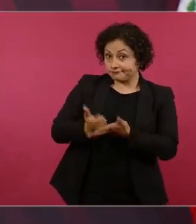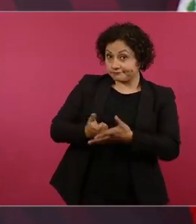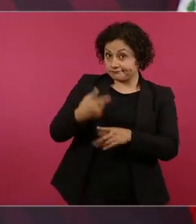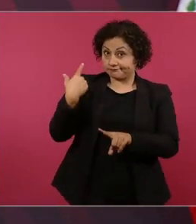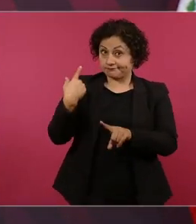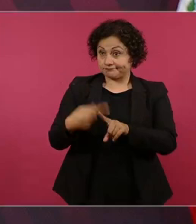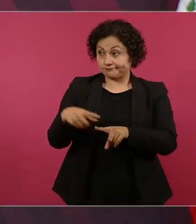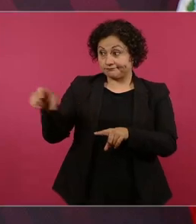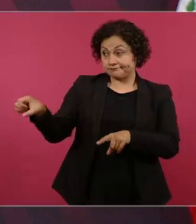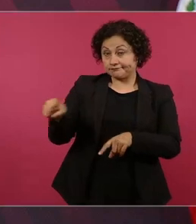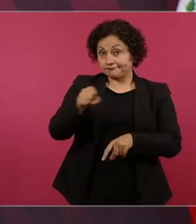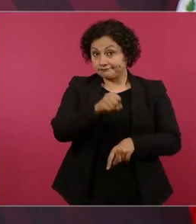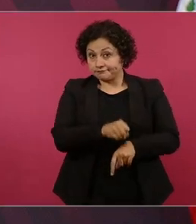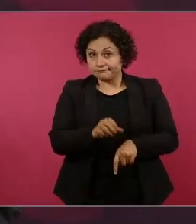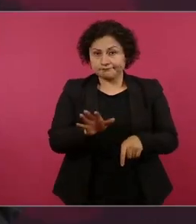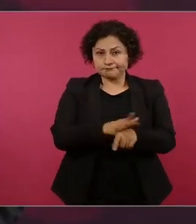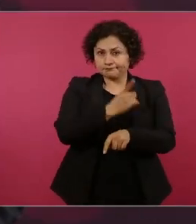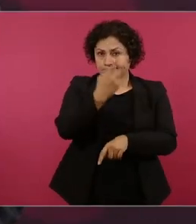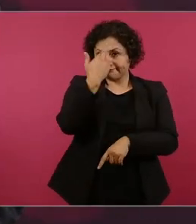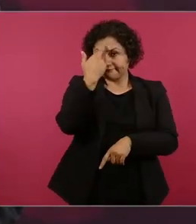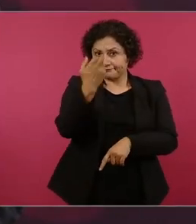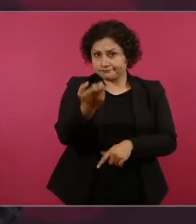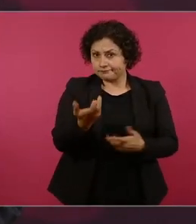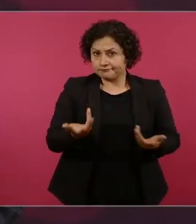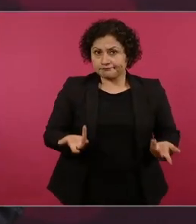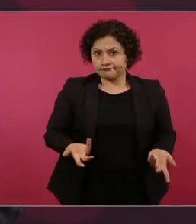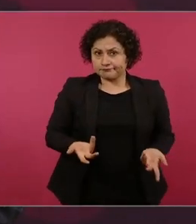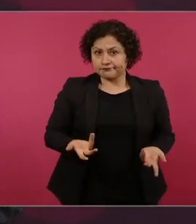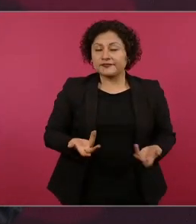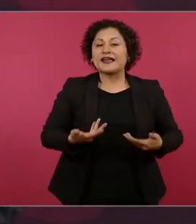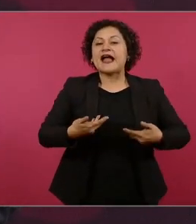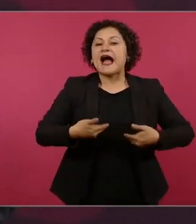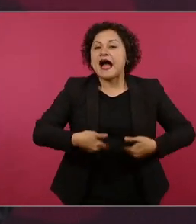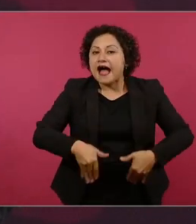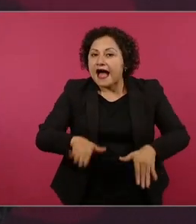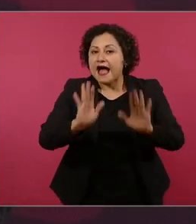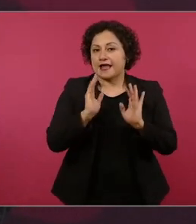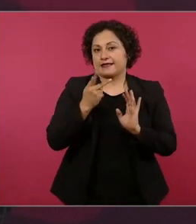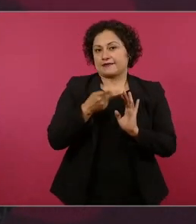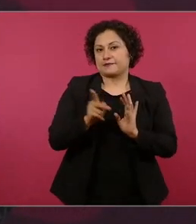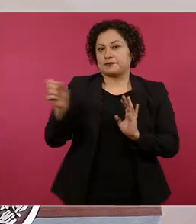porque lo hizo Ah pero para hablar mal de mí